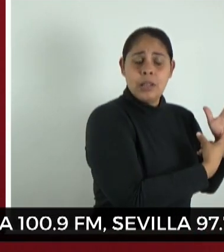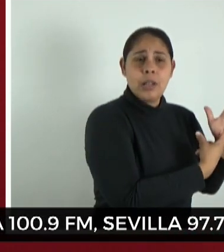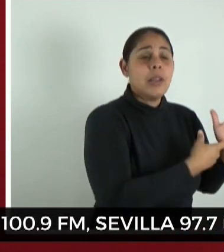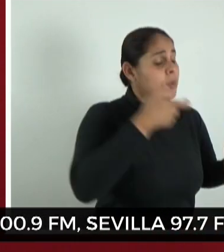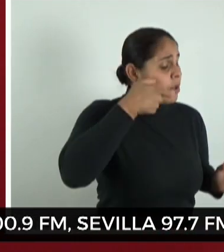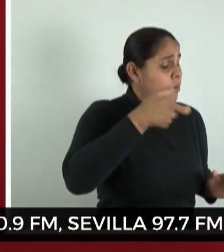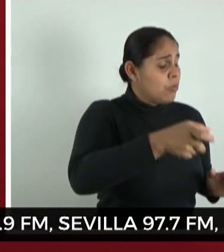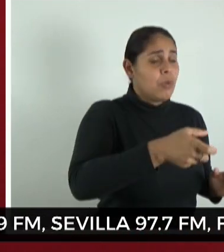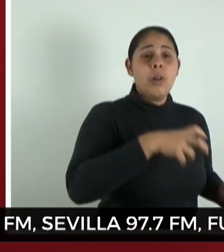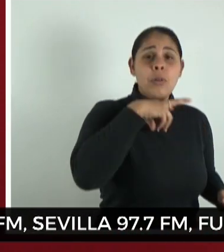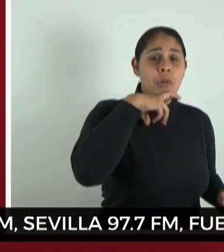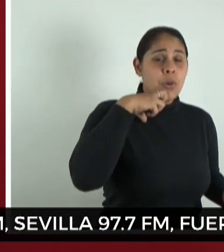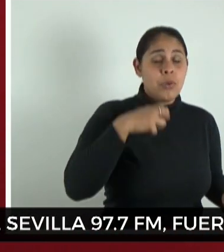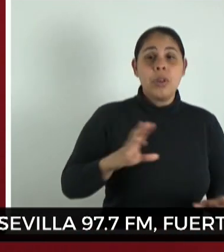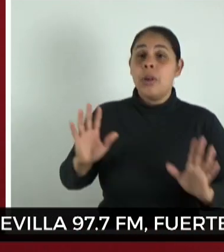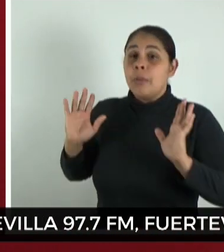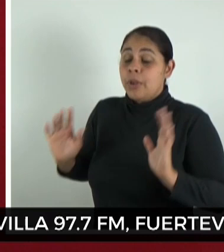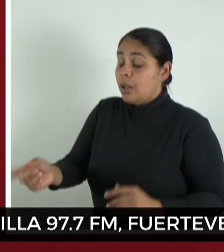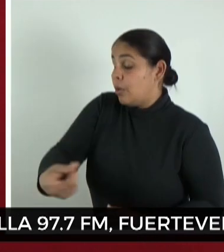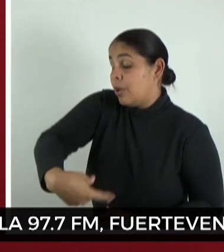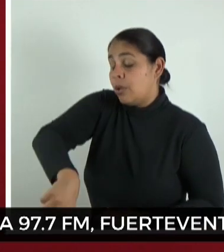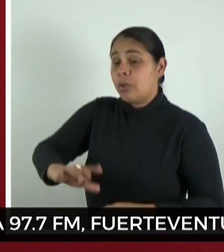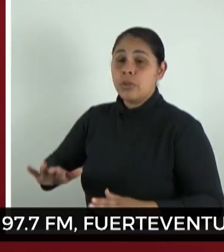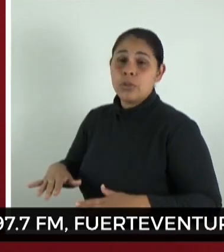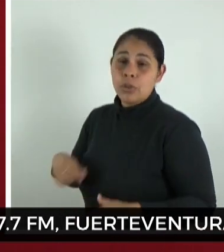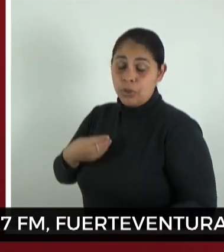es la gracia para los cristianos.